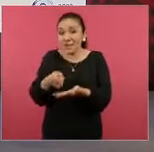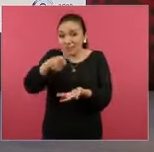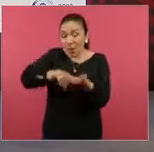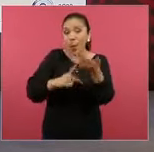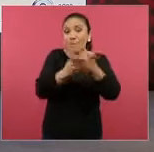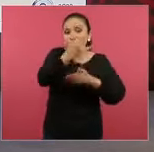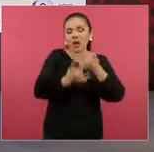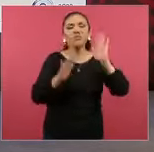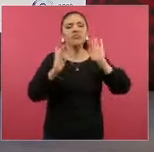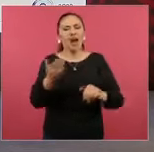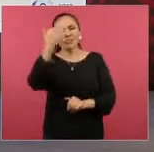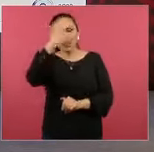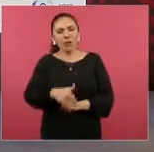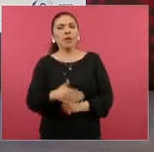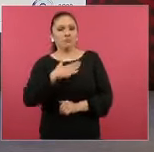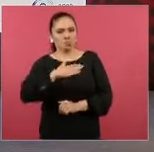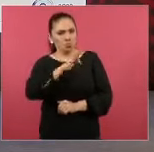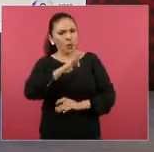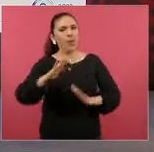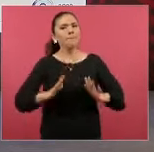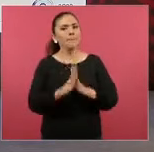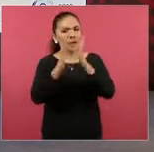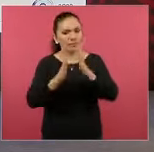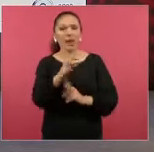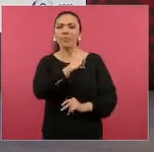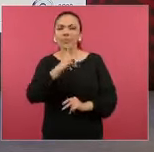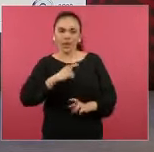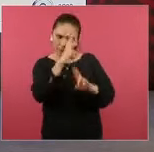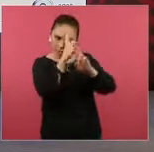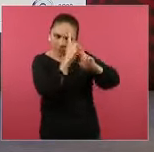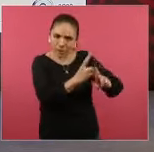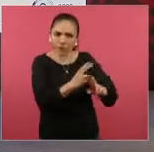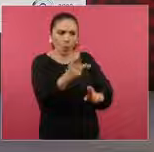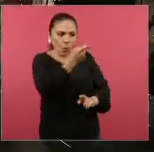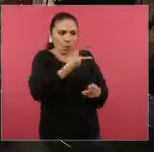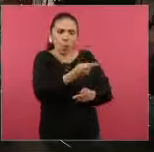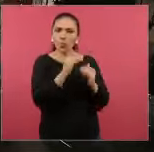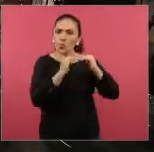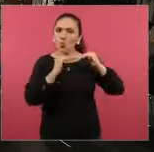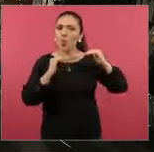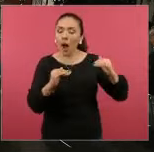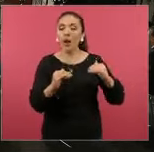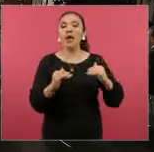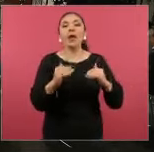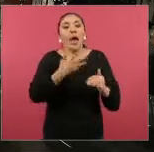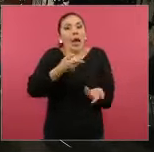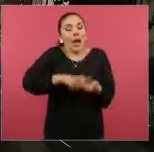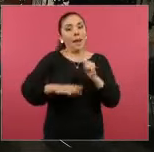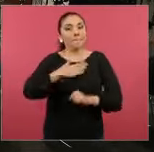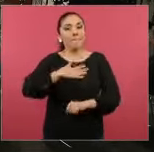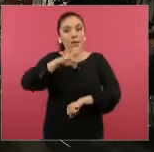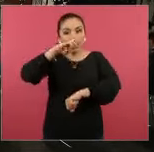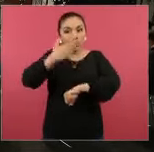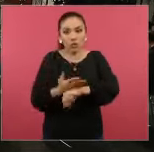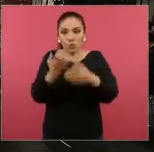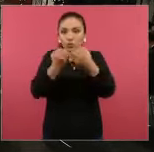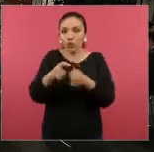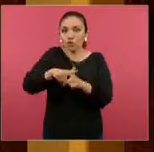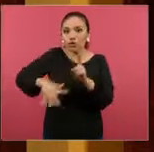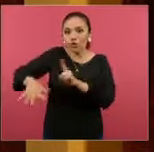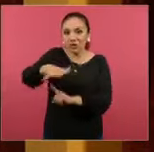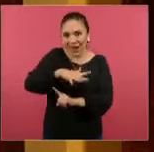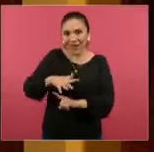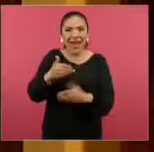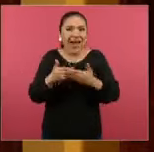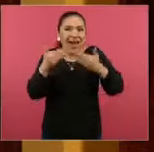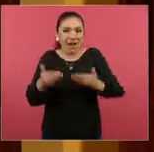también reconocen que participan, que deben respetar al otro, que tienen igualdad, que tienen una responsabilidad social. Ahora